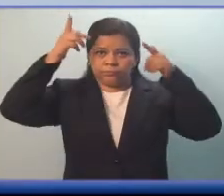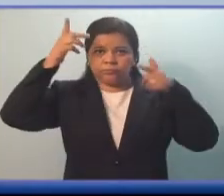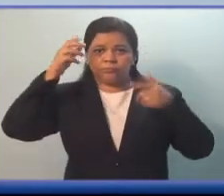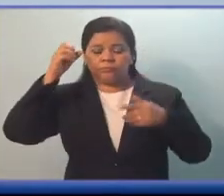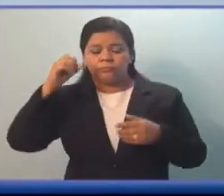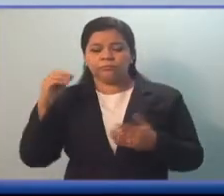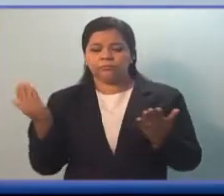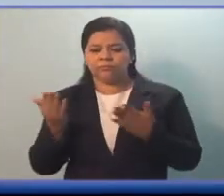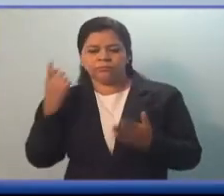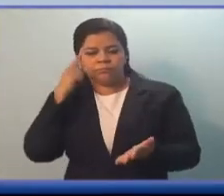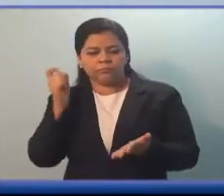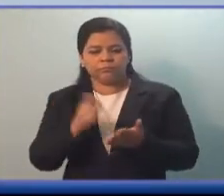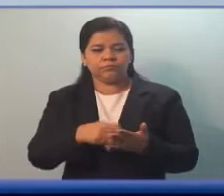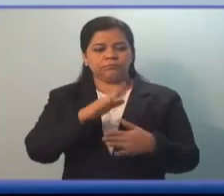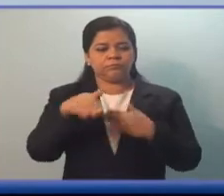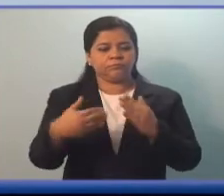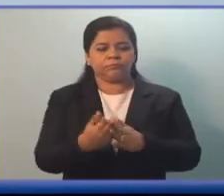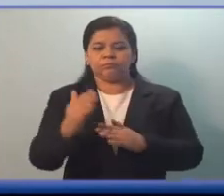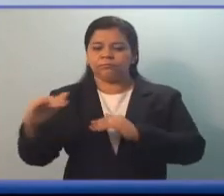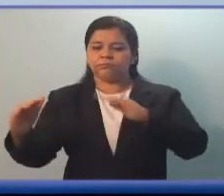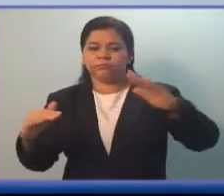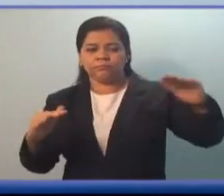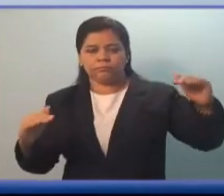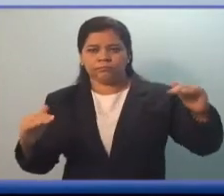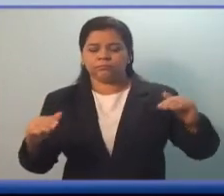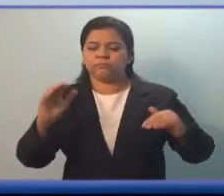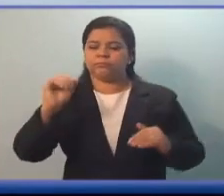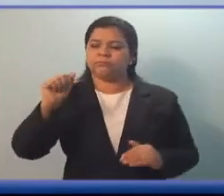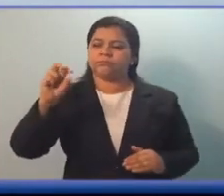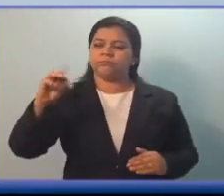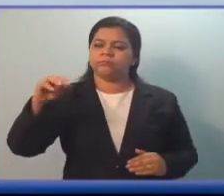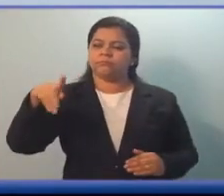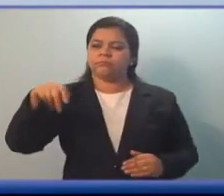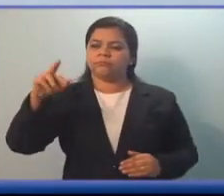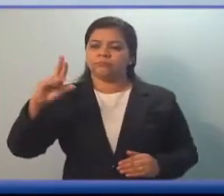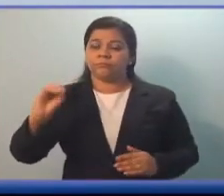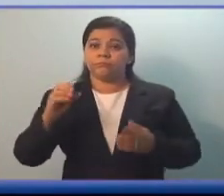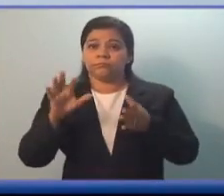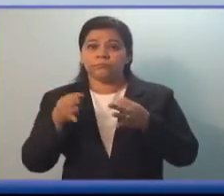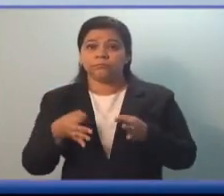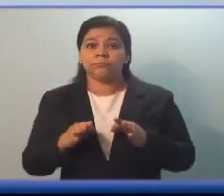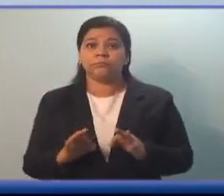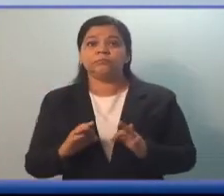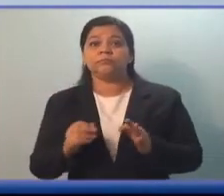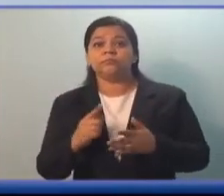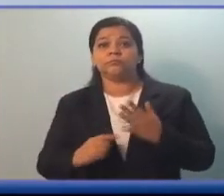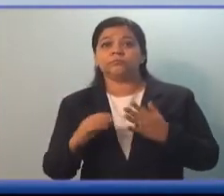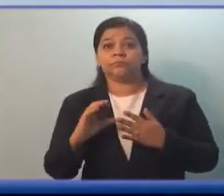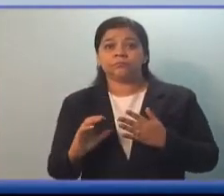Ahora, el amparo. El amparo es un mecanismo de la justicia constitucional que también